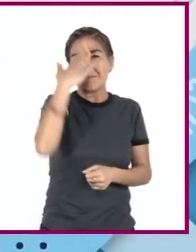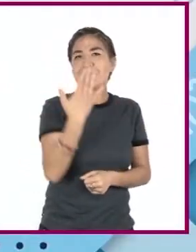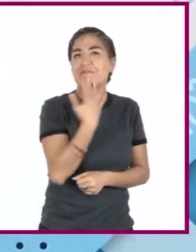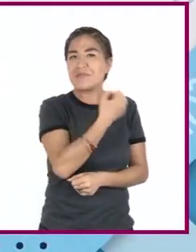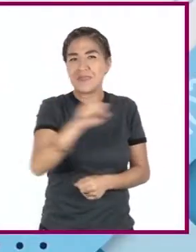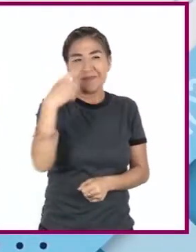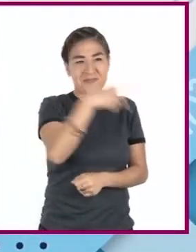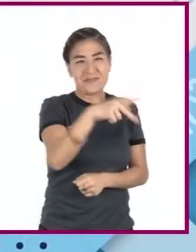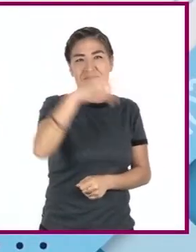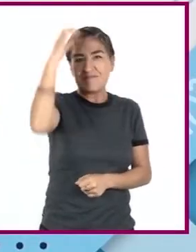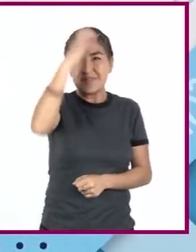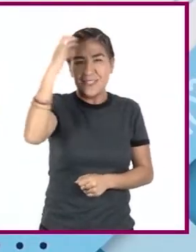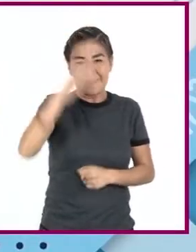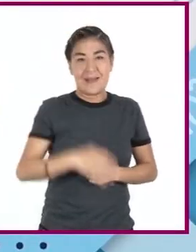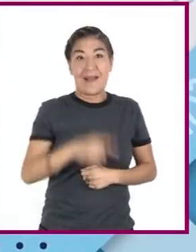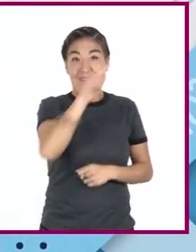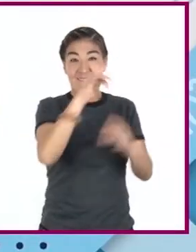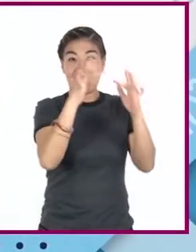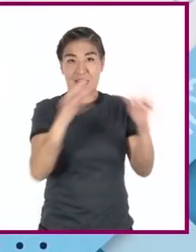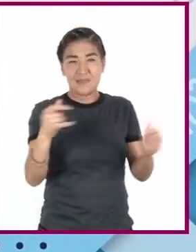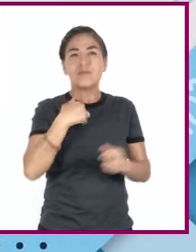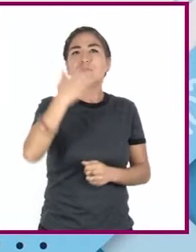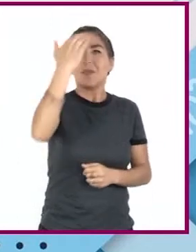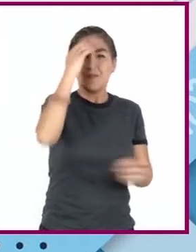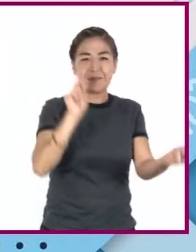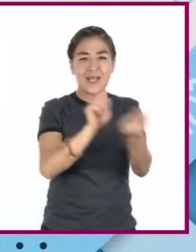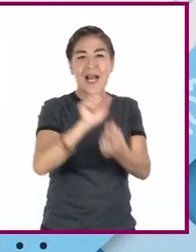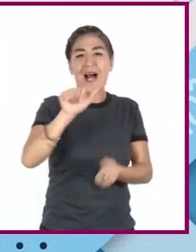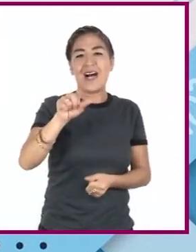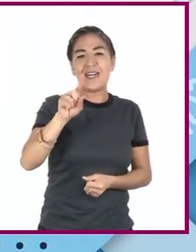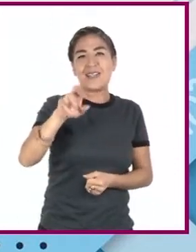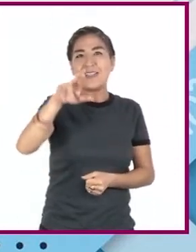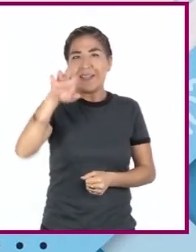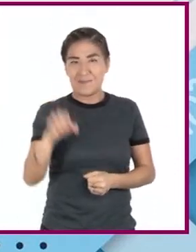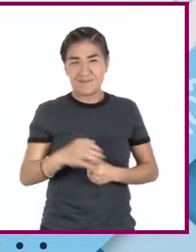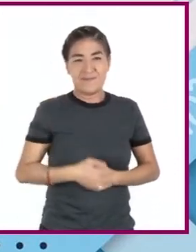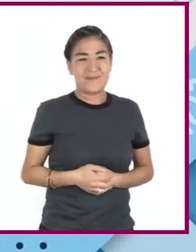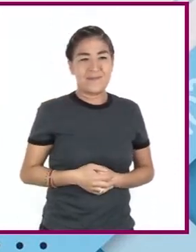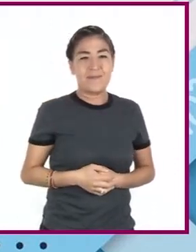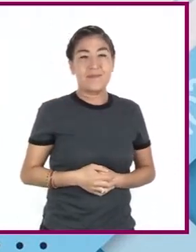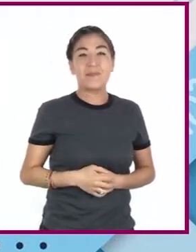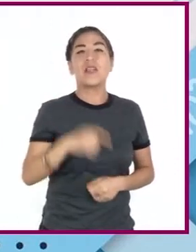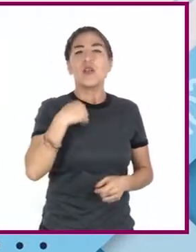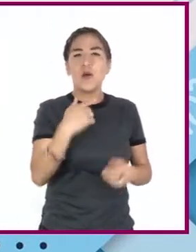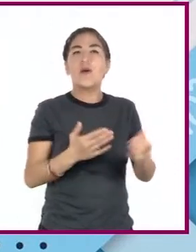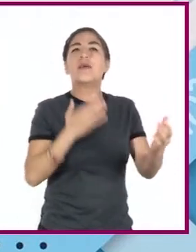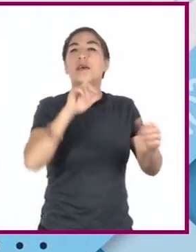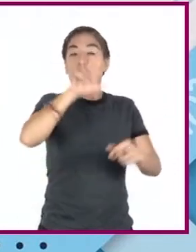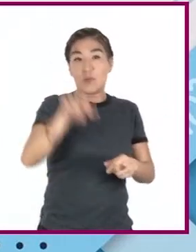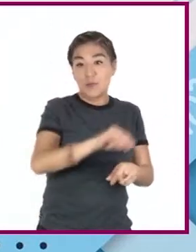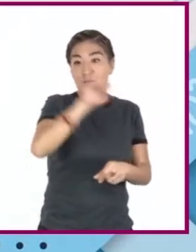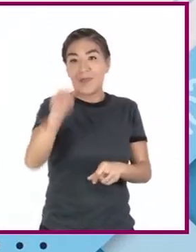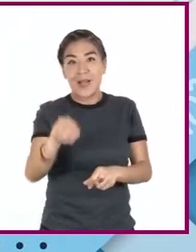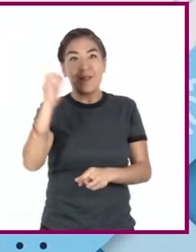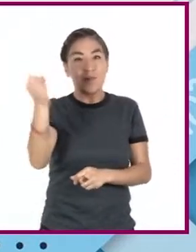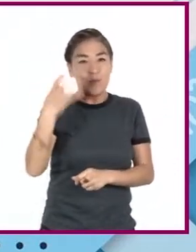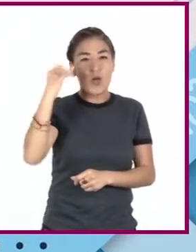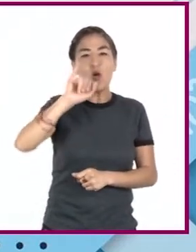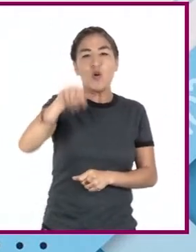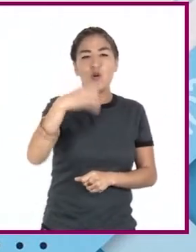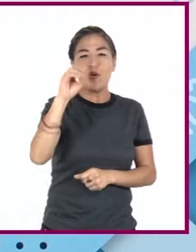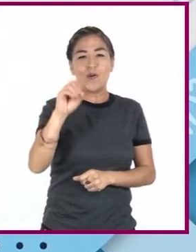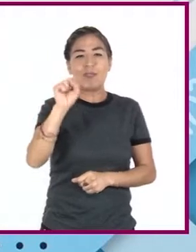Por ejemplo, en Francia, conocí a André-Marie Ampère y acudí a una conferencia de